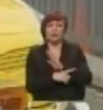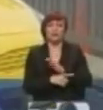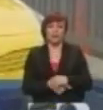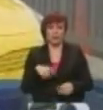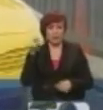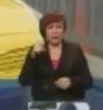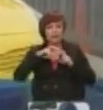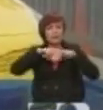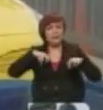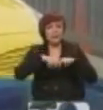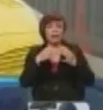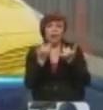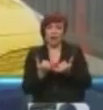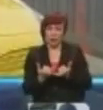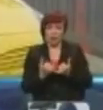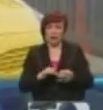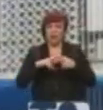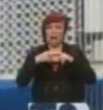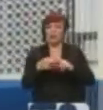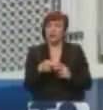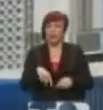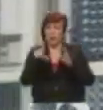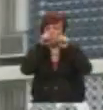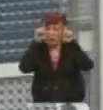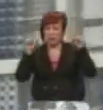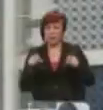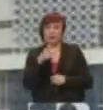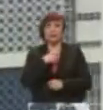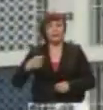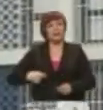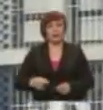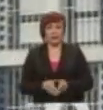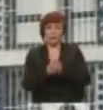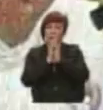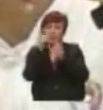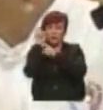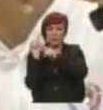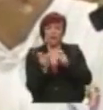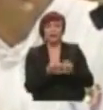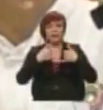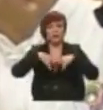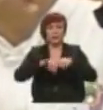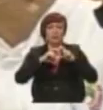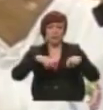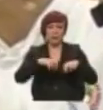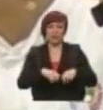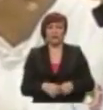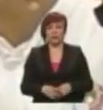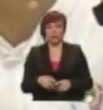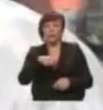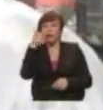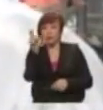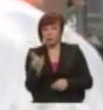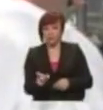investigar la relación con las empresas chinas. Y por eso también piden a la fiscalía extender sus investigaciones hacia otros